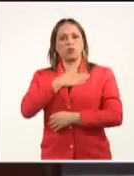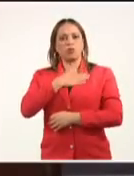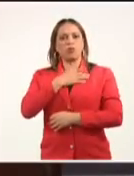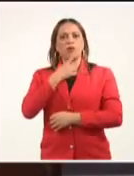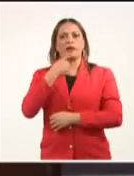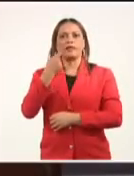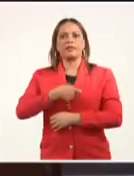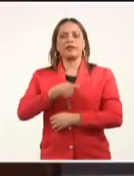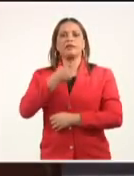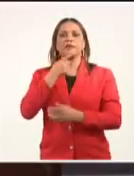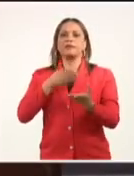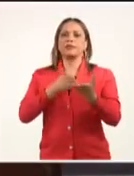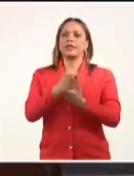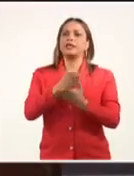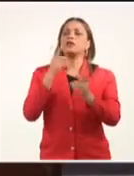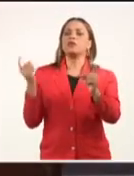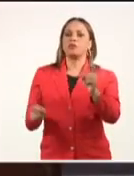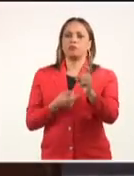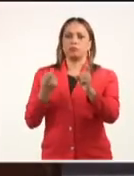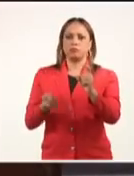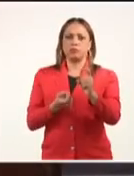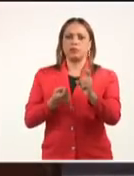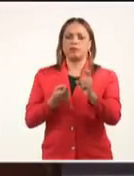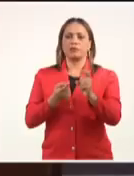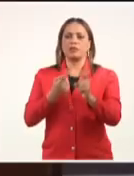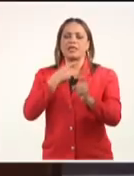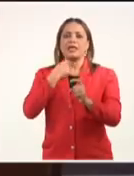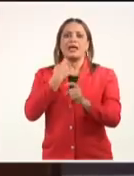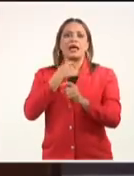el derrotismo. No nos